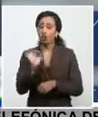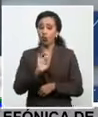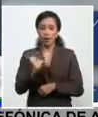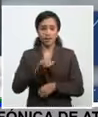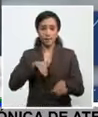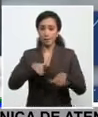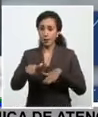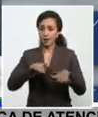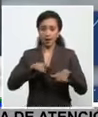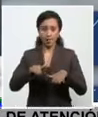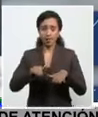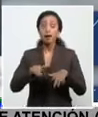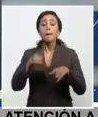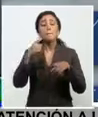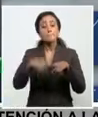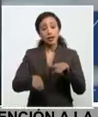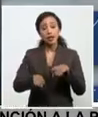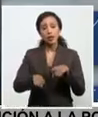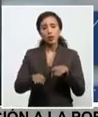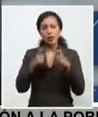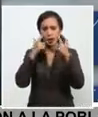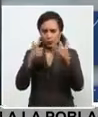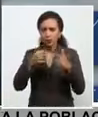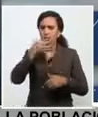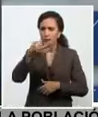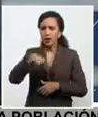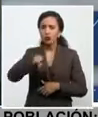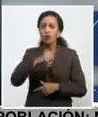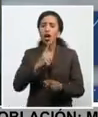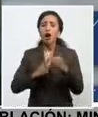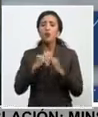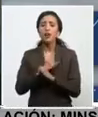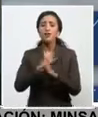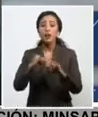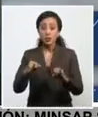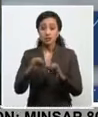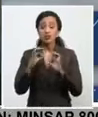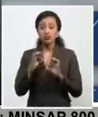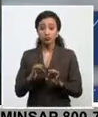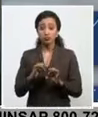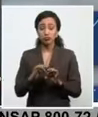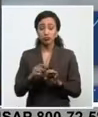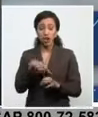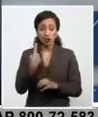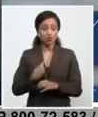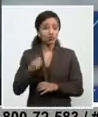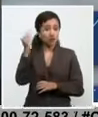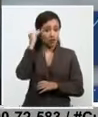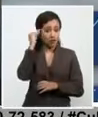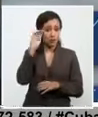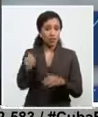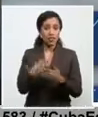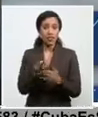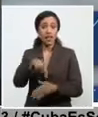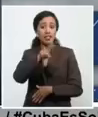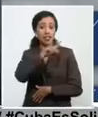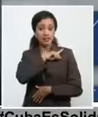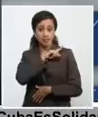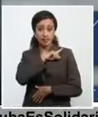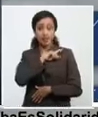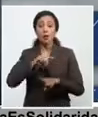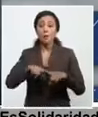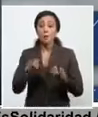pero es importante entonces compartir con ustedes algunas de las informaciones que han llegado a nosotros desde la jornada de ayer, porque